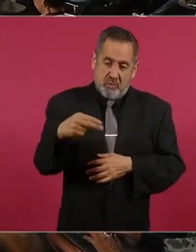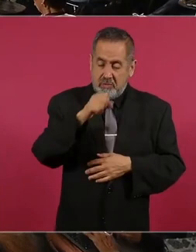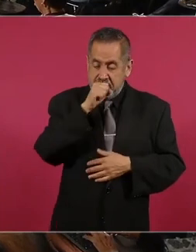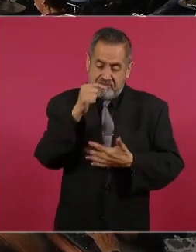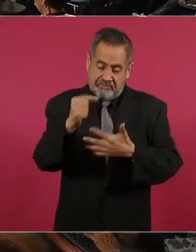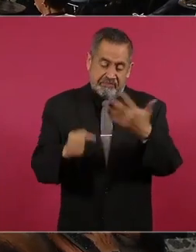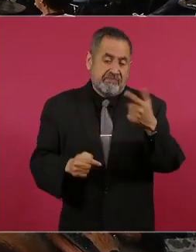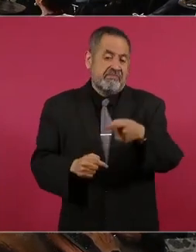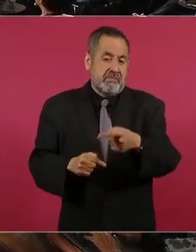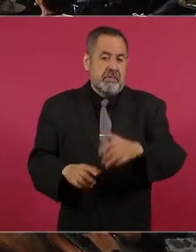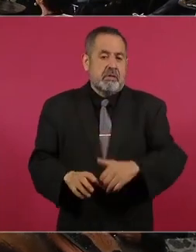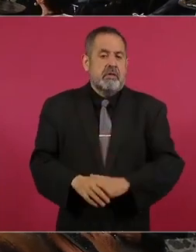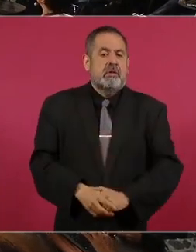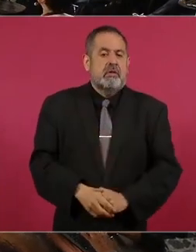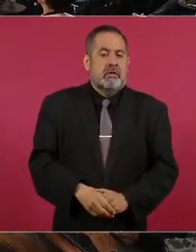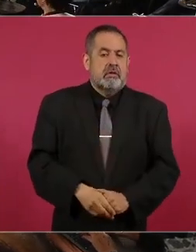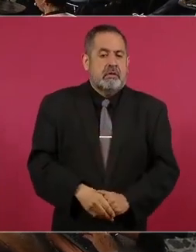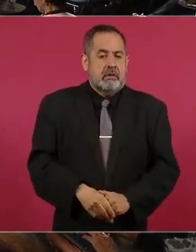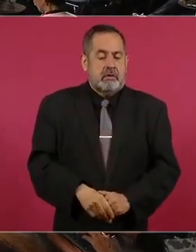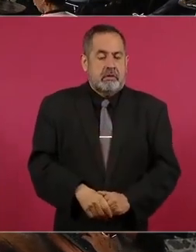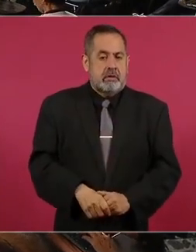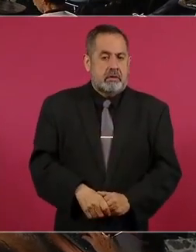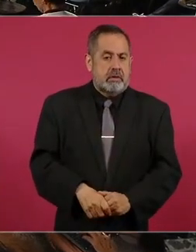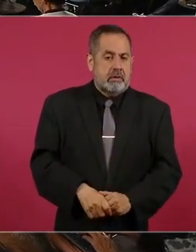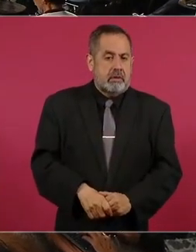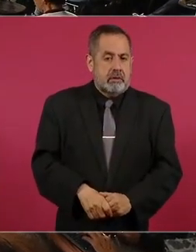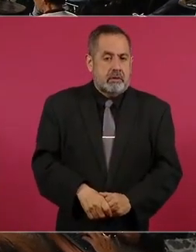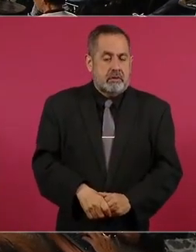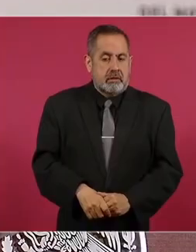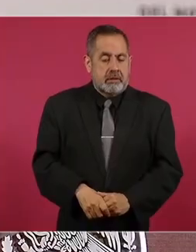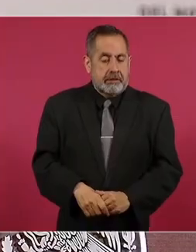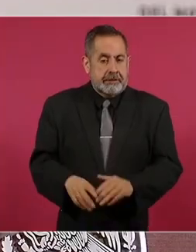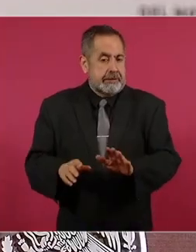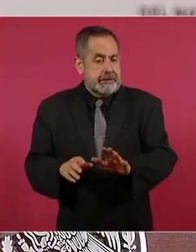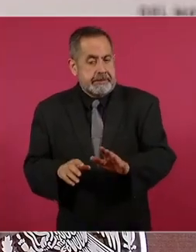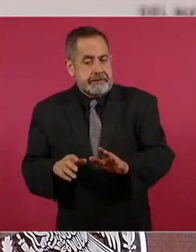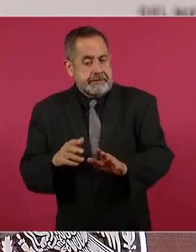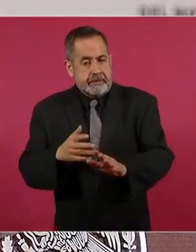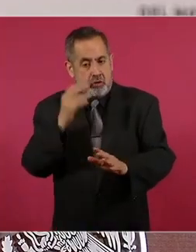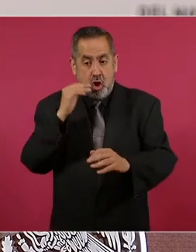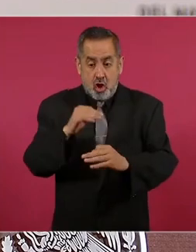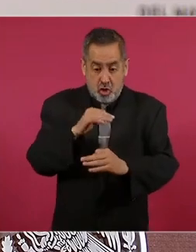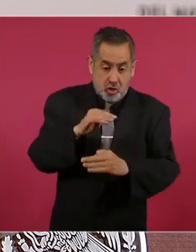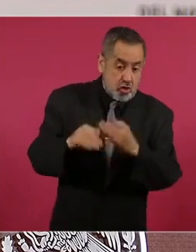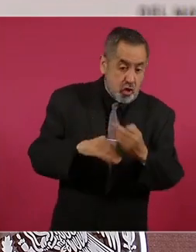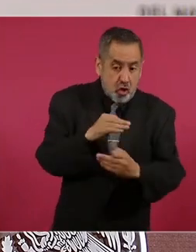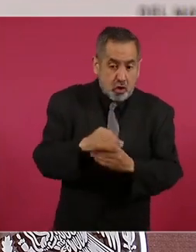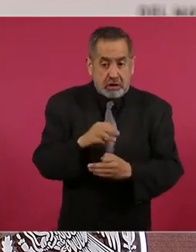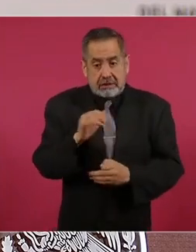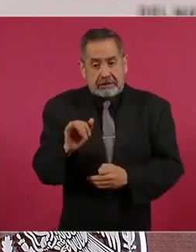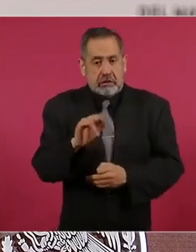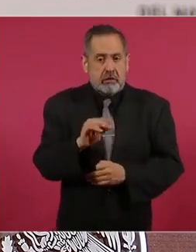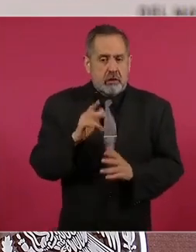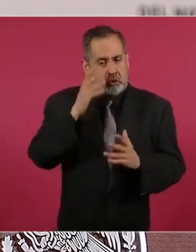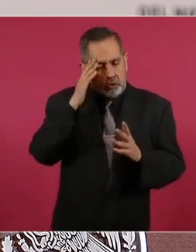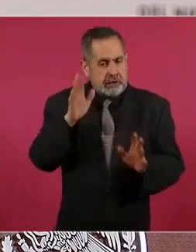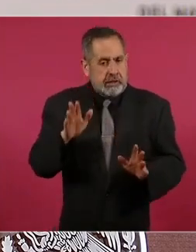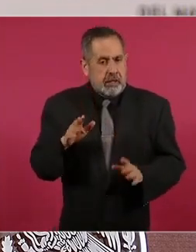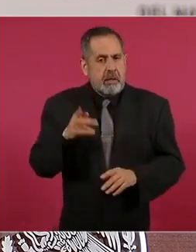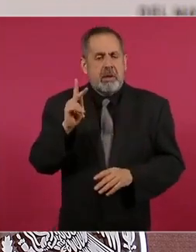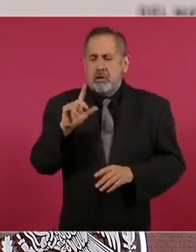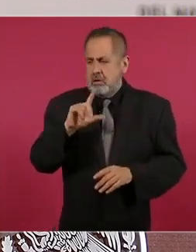¿Todos serían políticos? No podría decir en este momento si lo son o no, pero ya en su